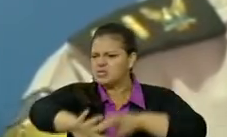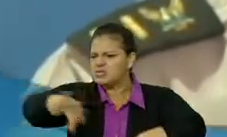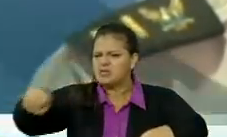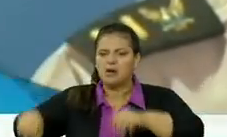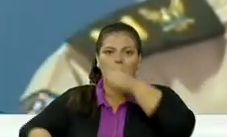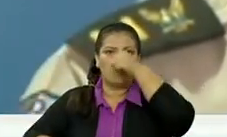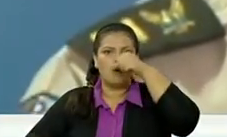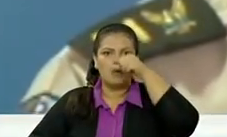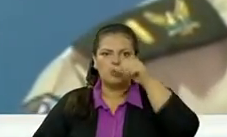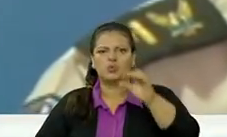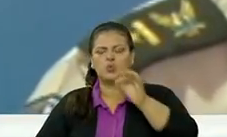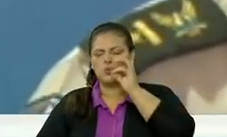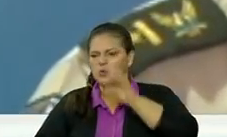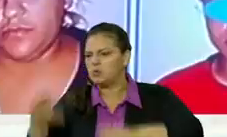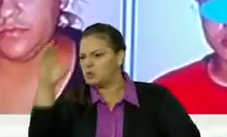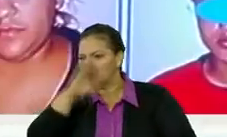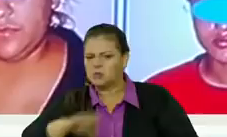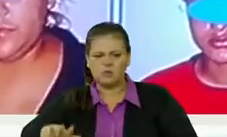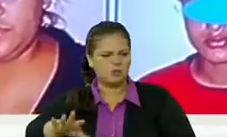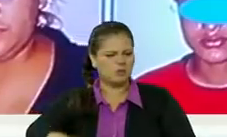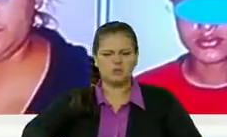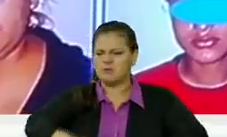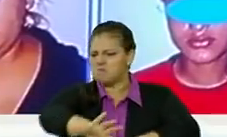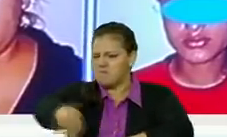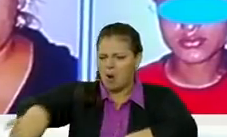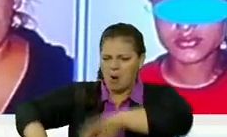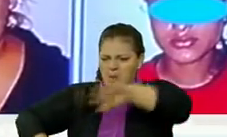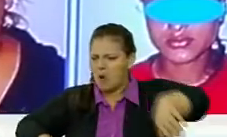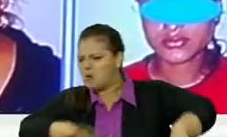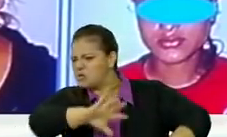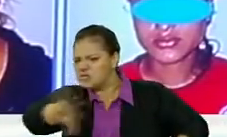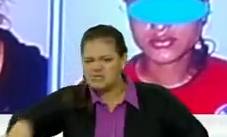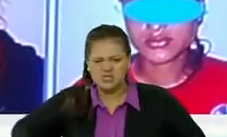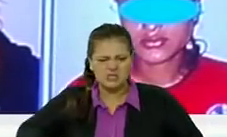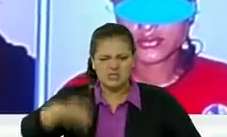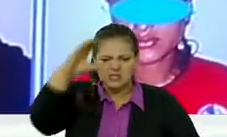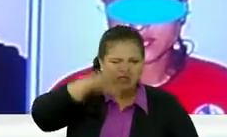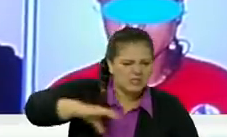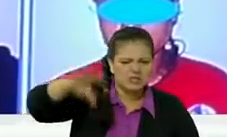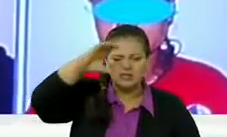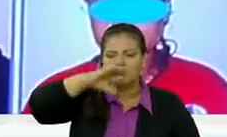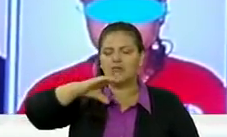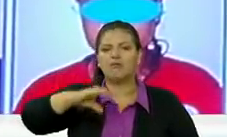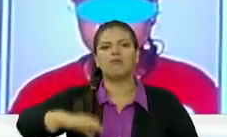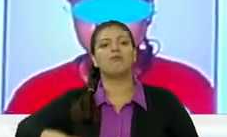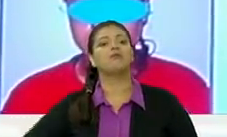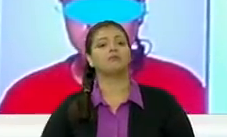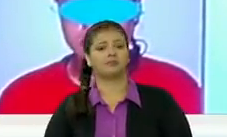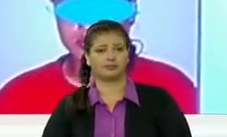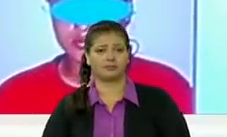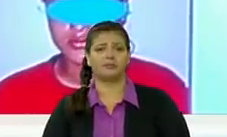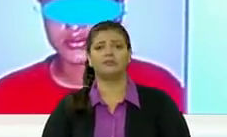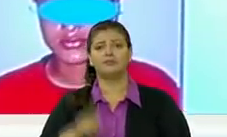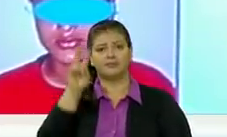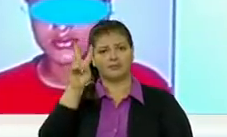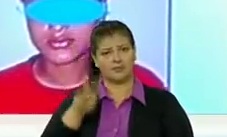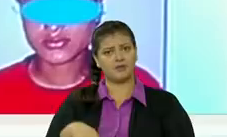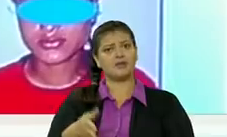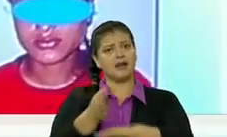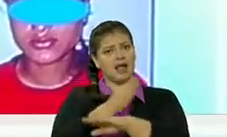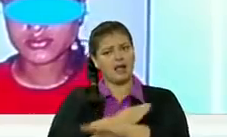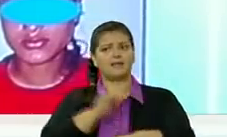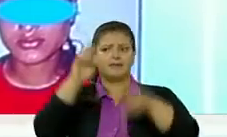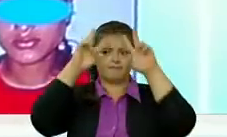casi el transcurso de 2 meses, en donde se desarticula una banda bien organizada, compuesta por familiares,